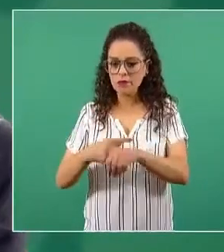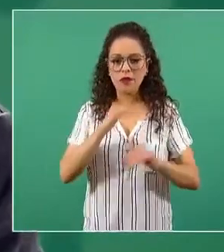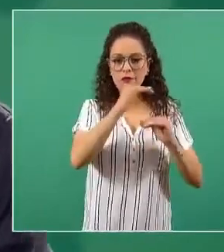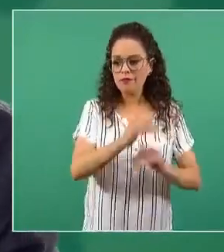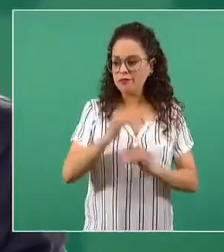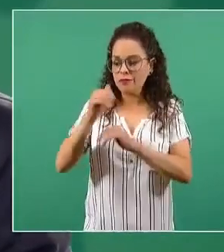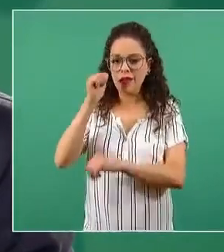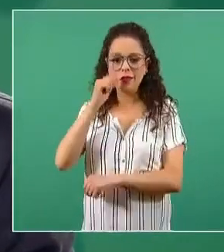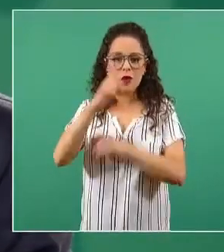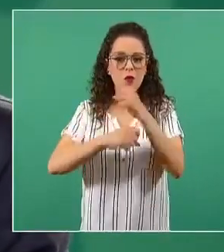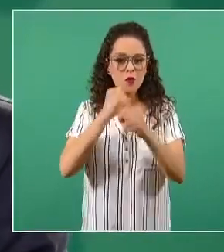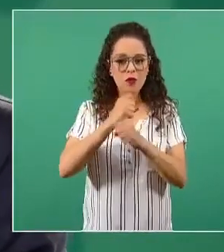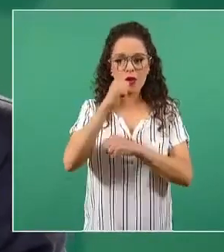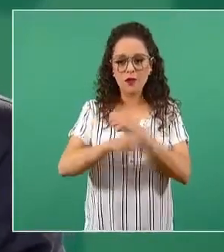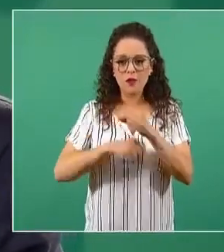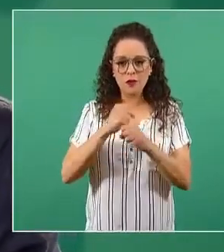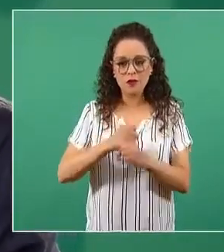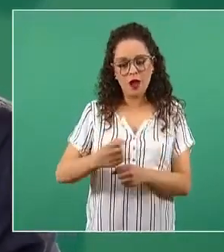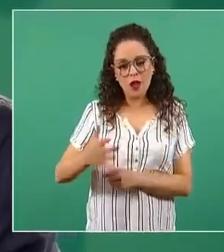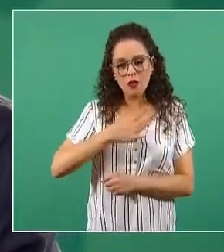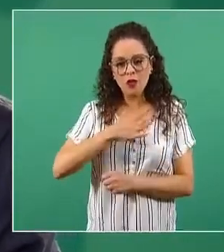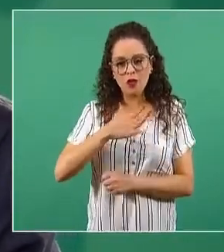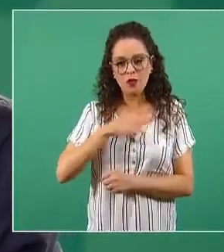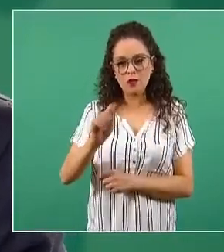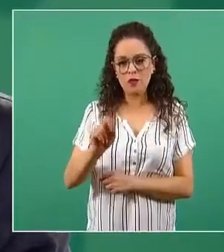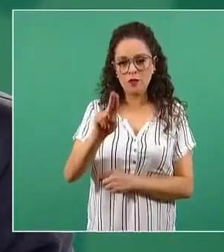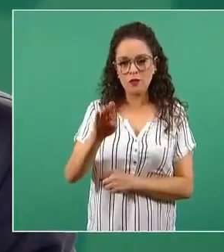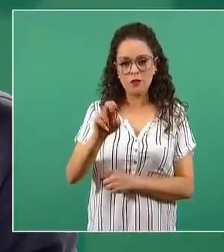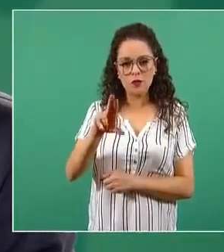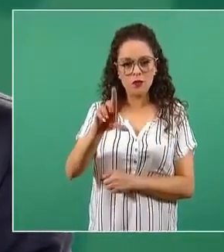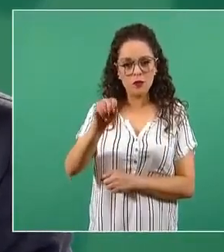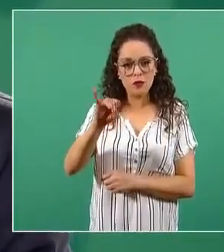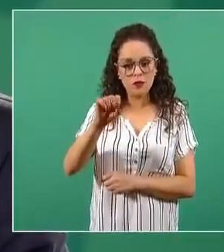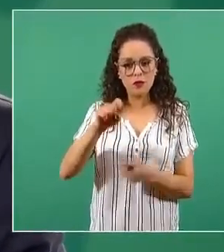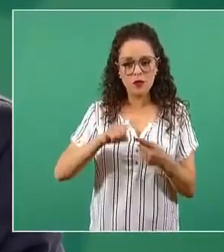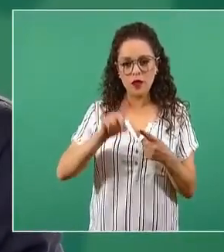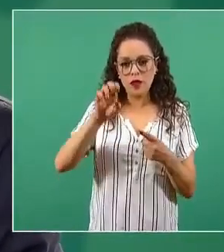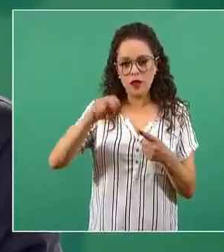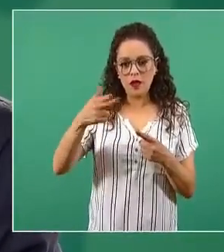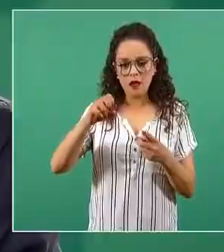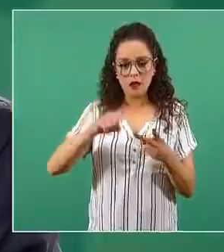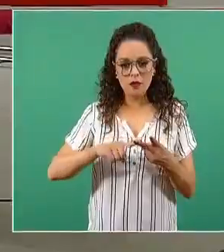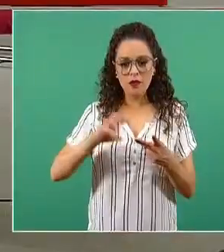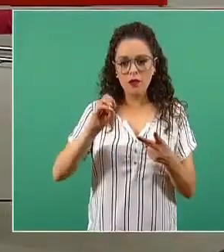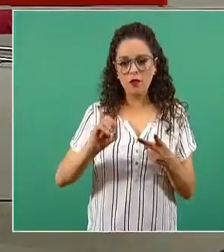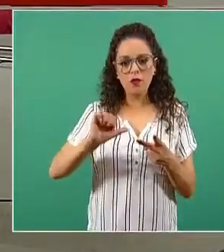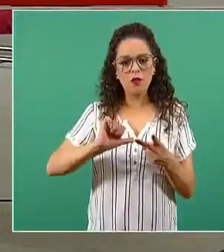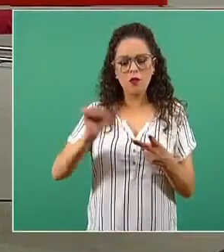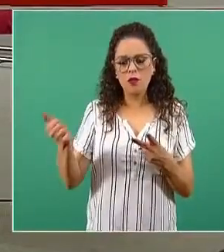tuberculosis, el dengue y otras zoonosis o